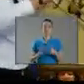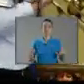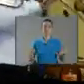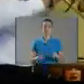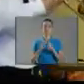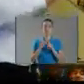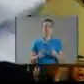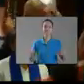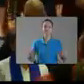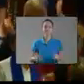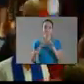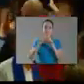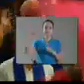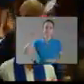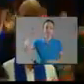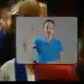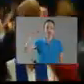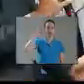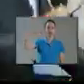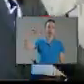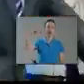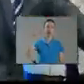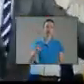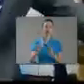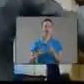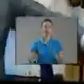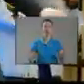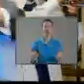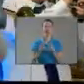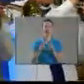¡Que suene!